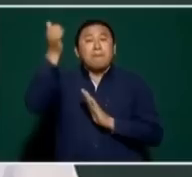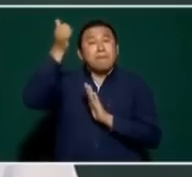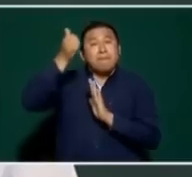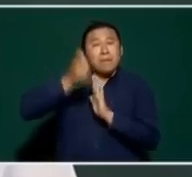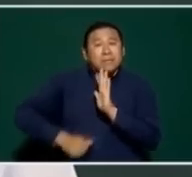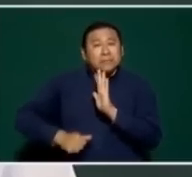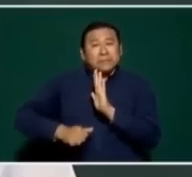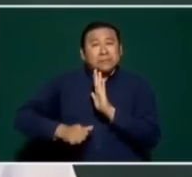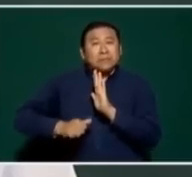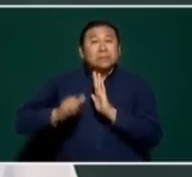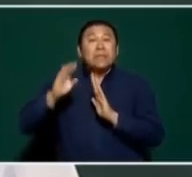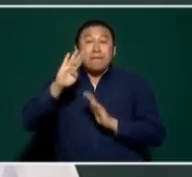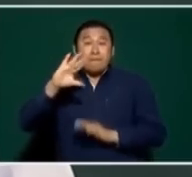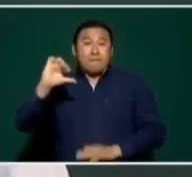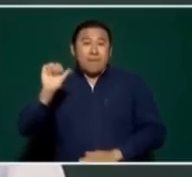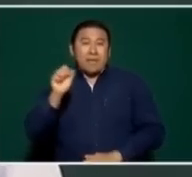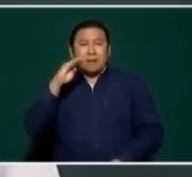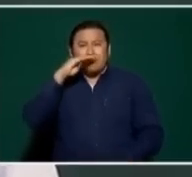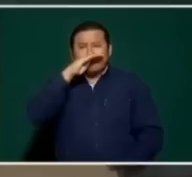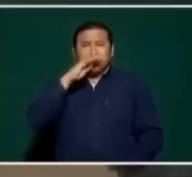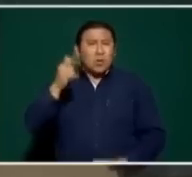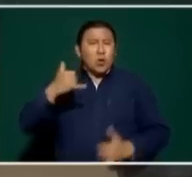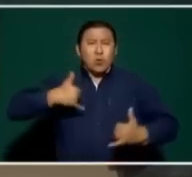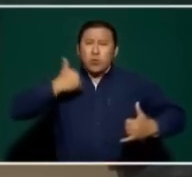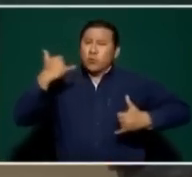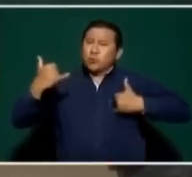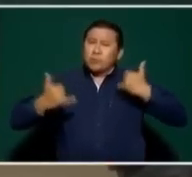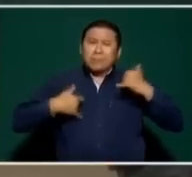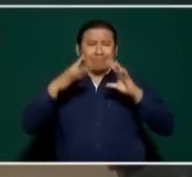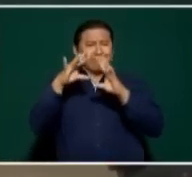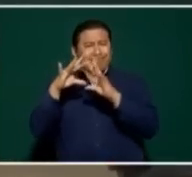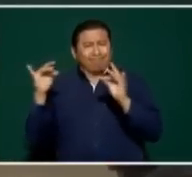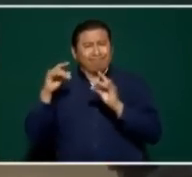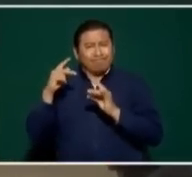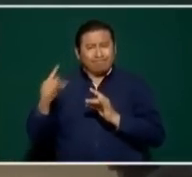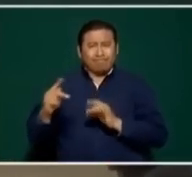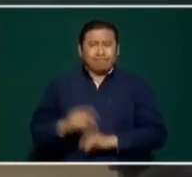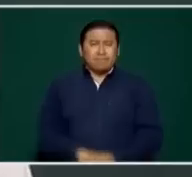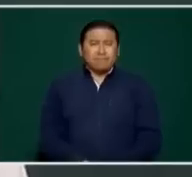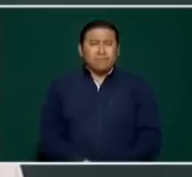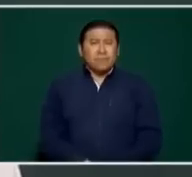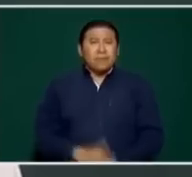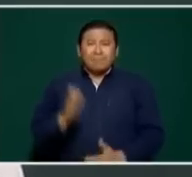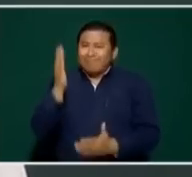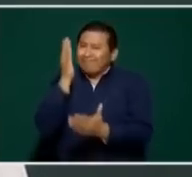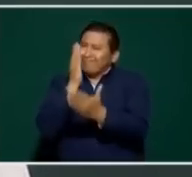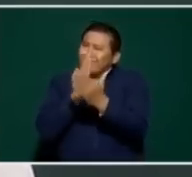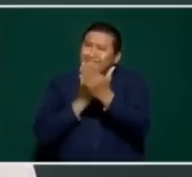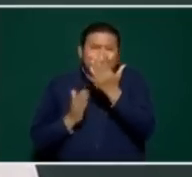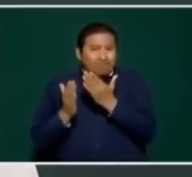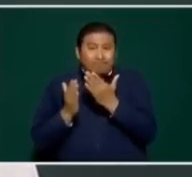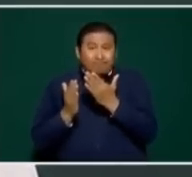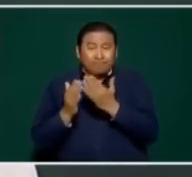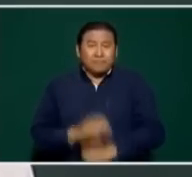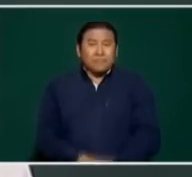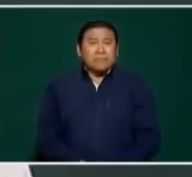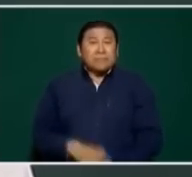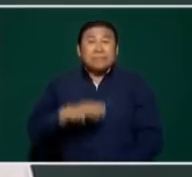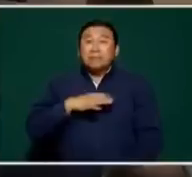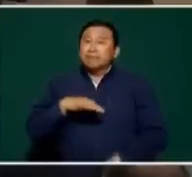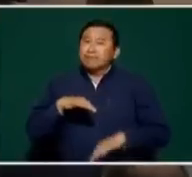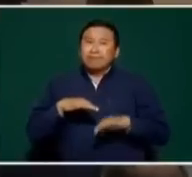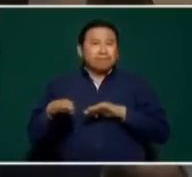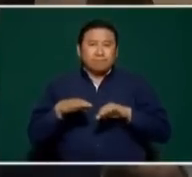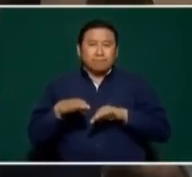mensuales de beca. Los jóvenes de Cozumel que no estudian ni tienen